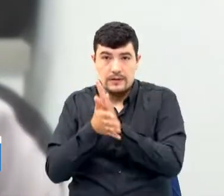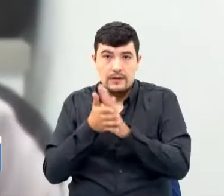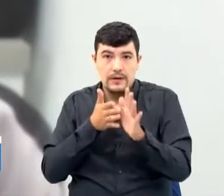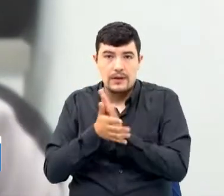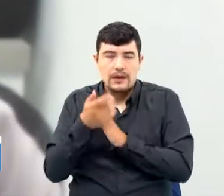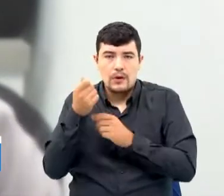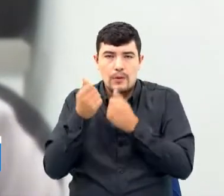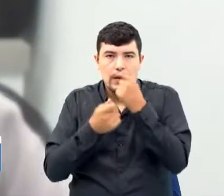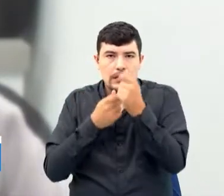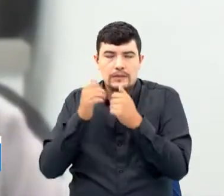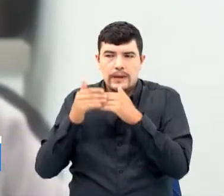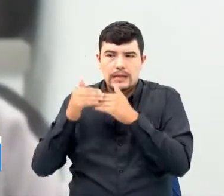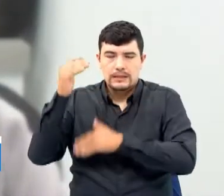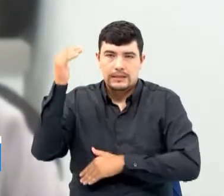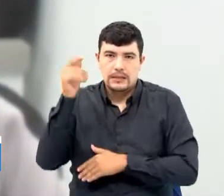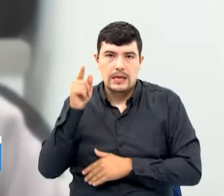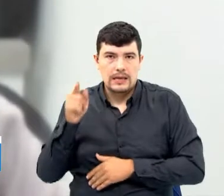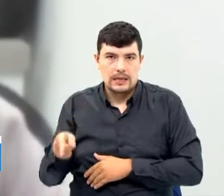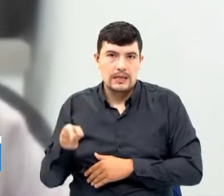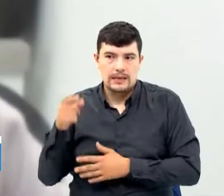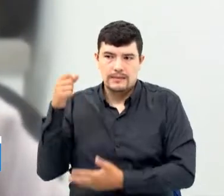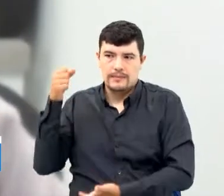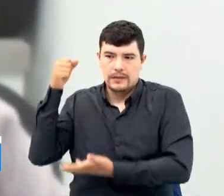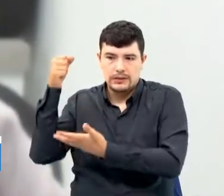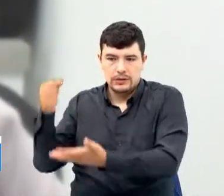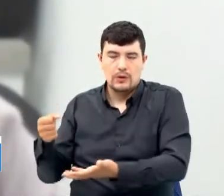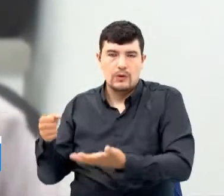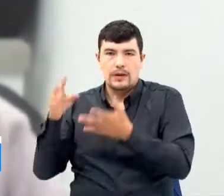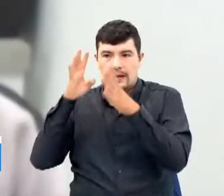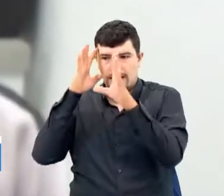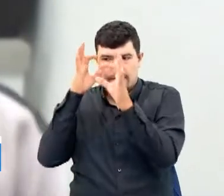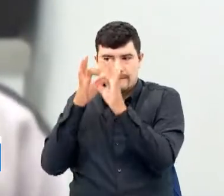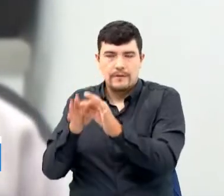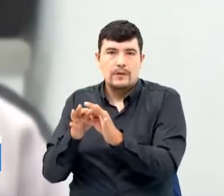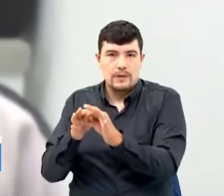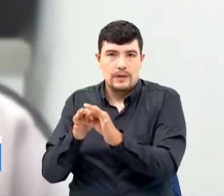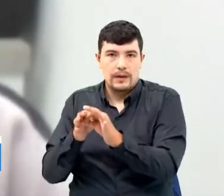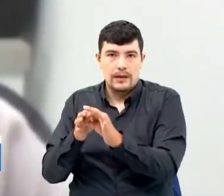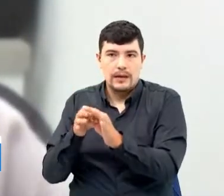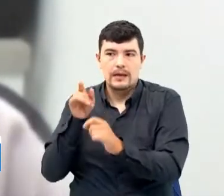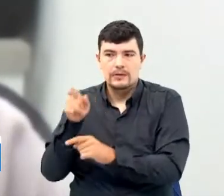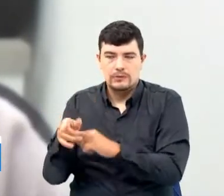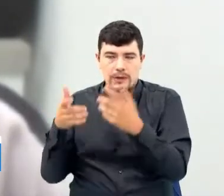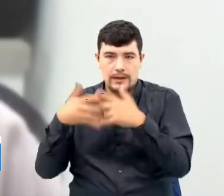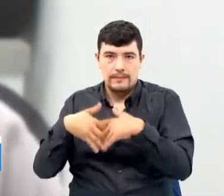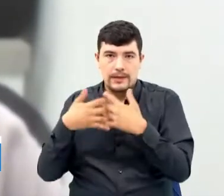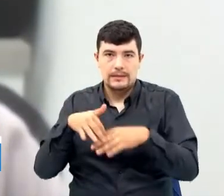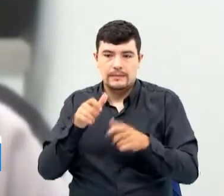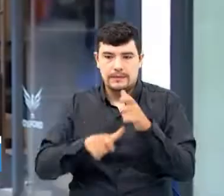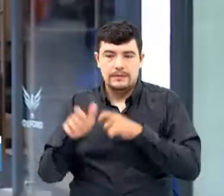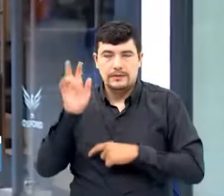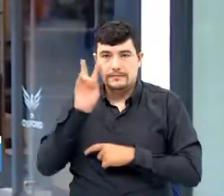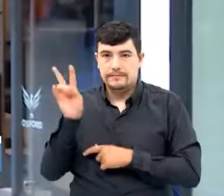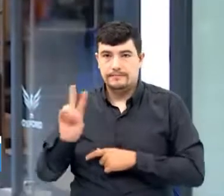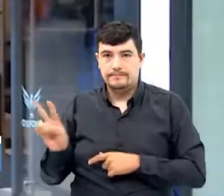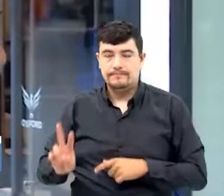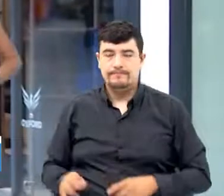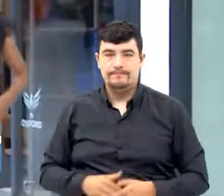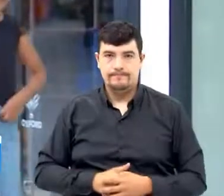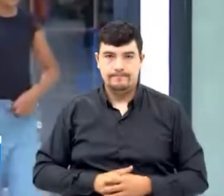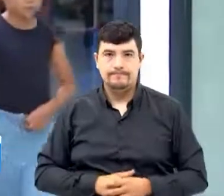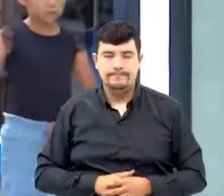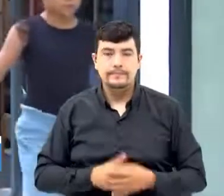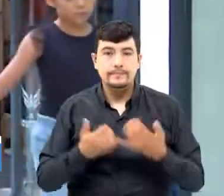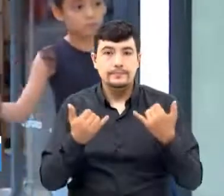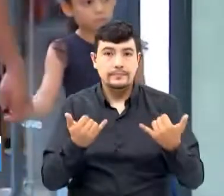mayor es inversión se concentra de empresarios venezolanos en la ciudad. Con la llegada también